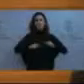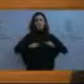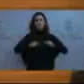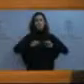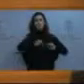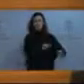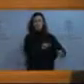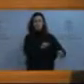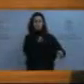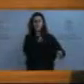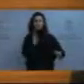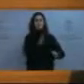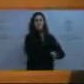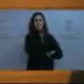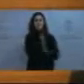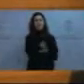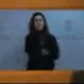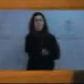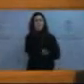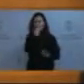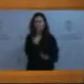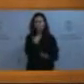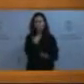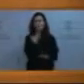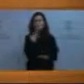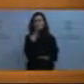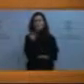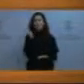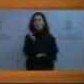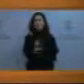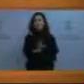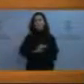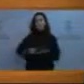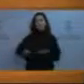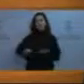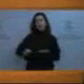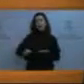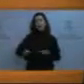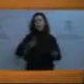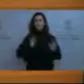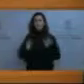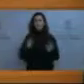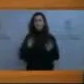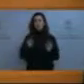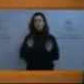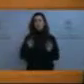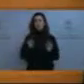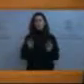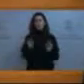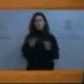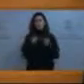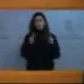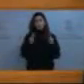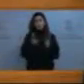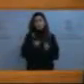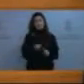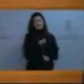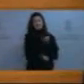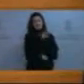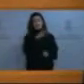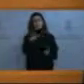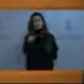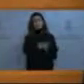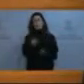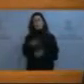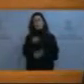dirección muy bien remunerado, le abona además un máster para su formación personal por un importe, desde nuestro punto de vista, descabellado, ¿no?